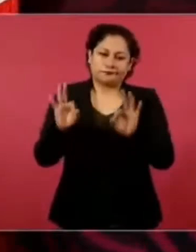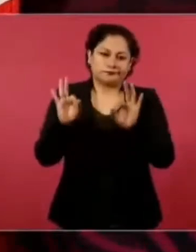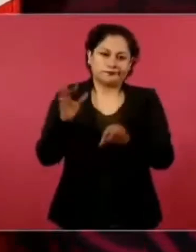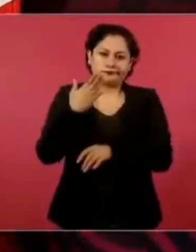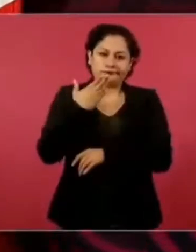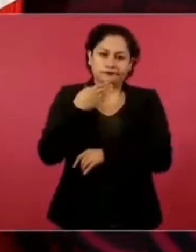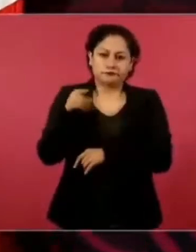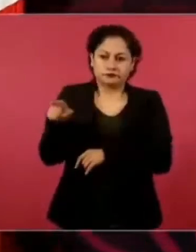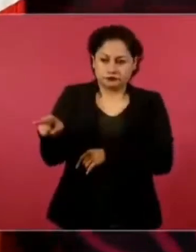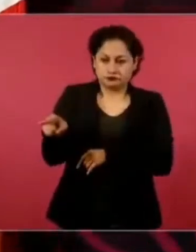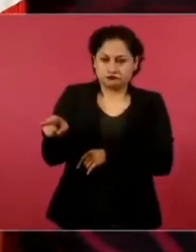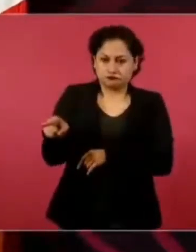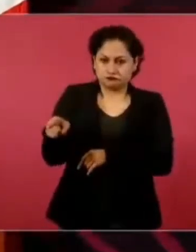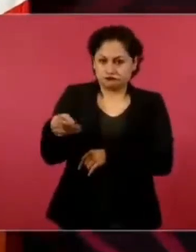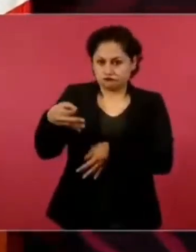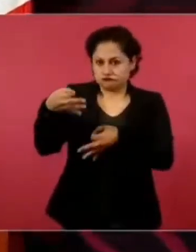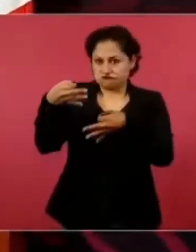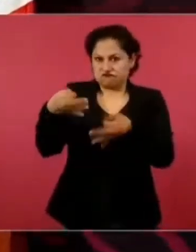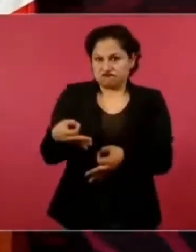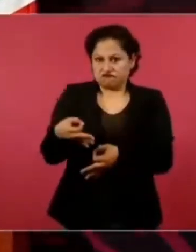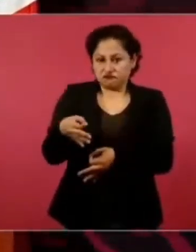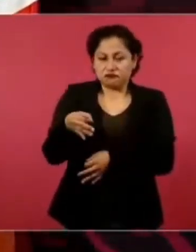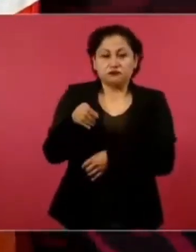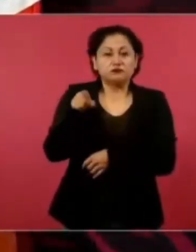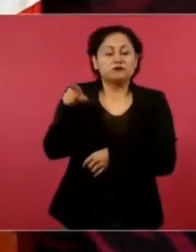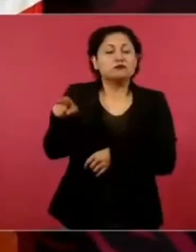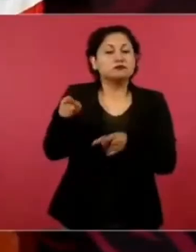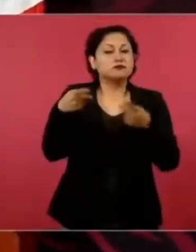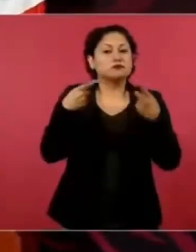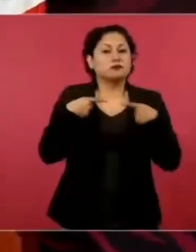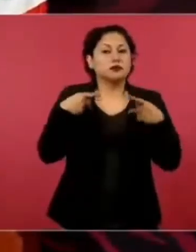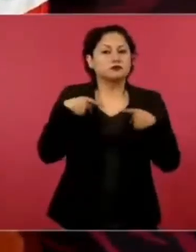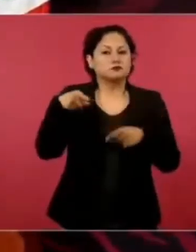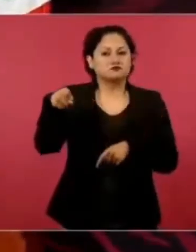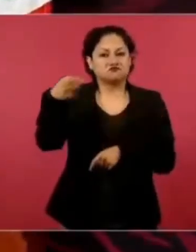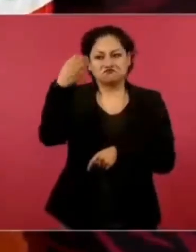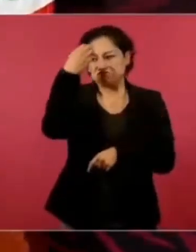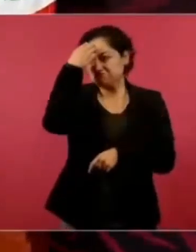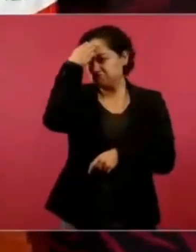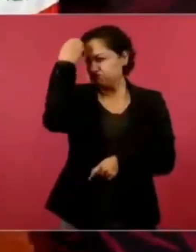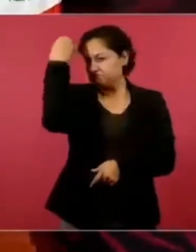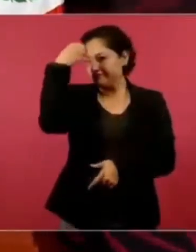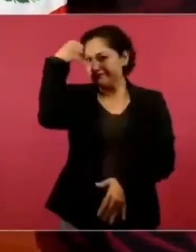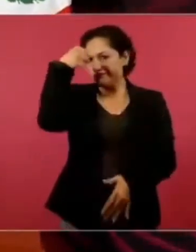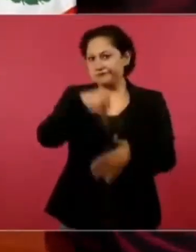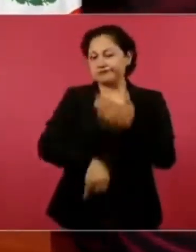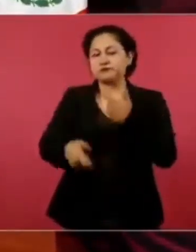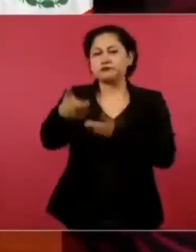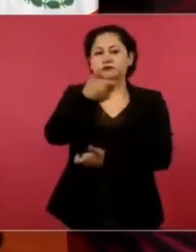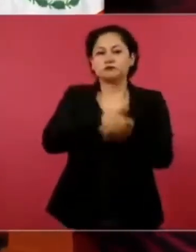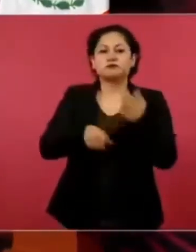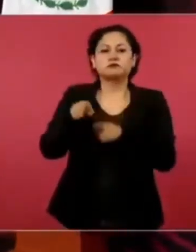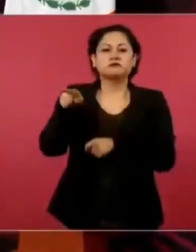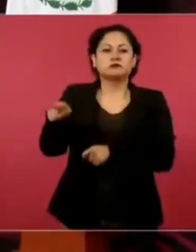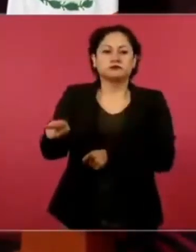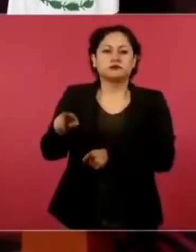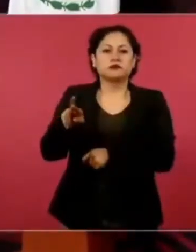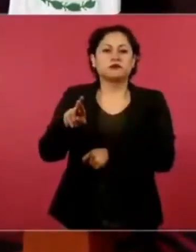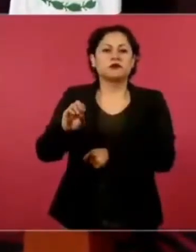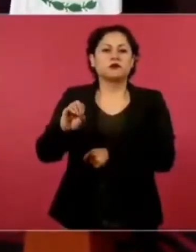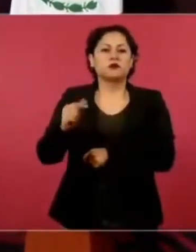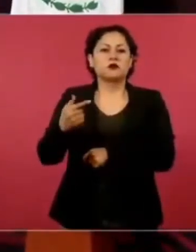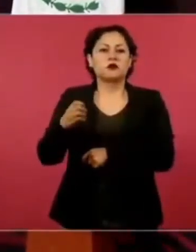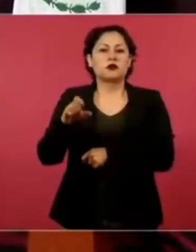muy serio, un gran economista, Rogelio Ramírez de la O.